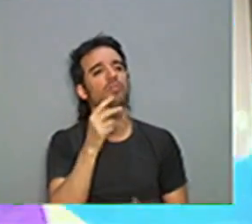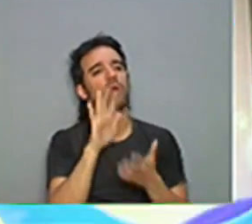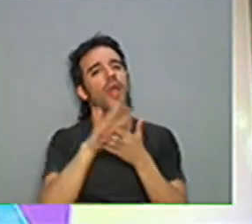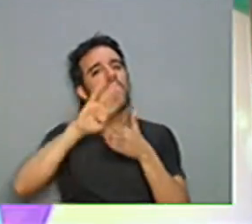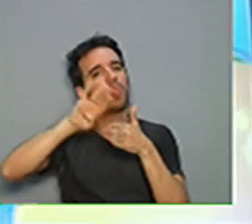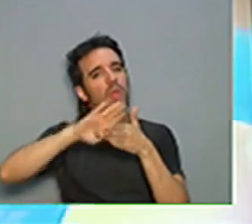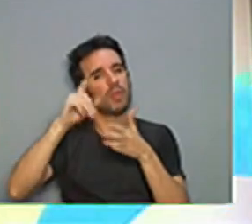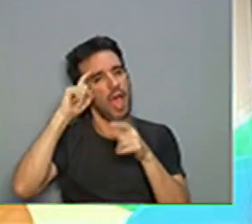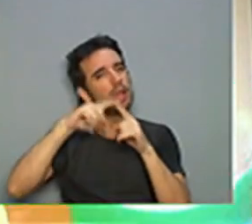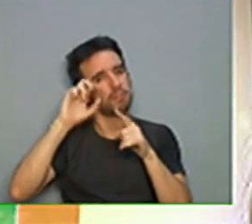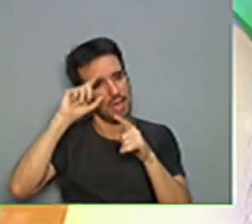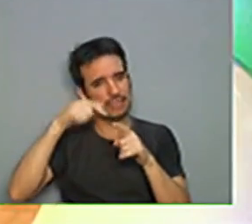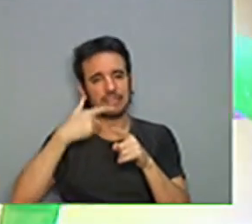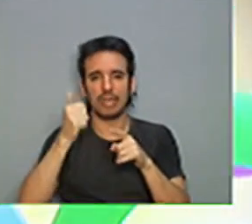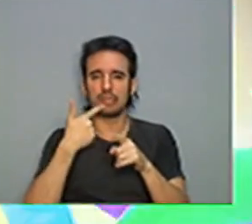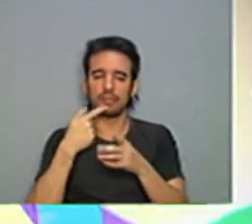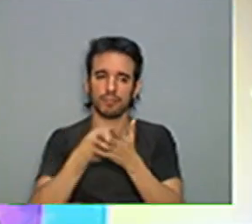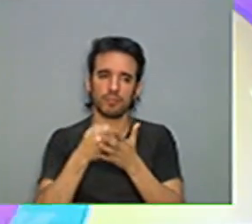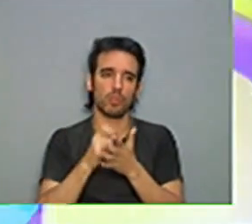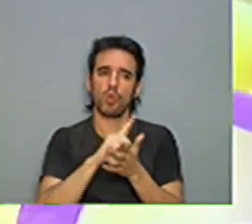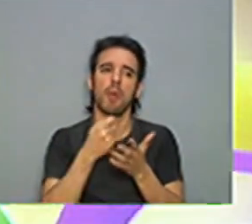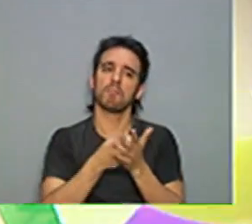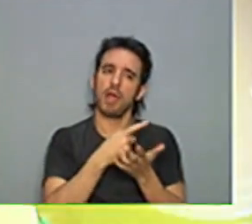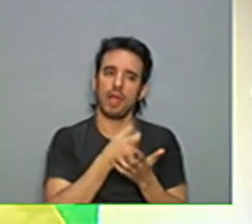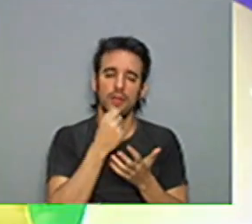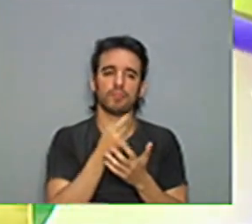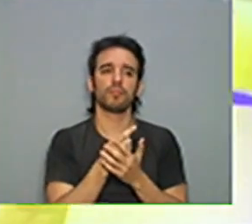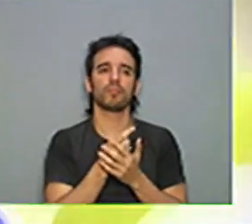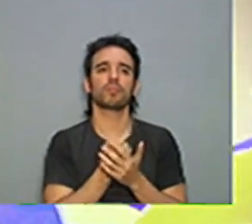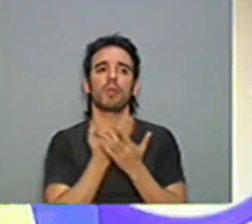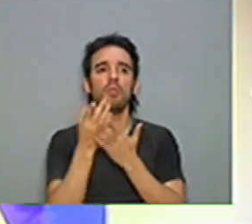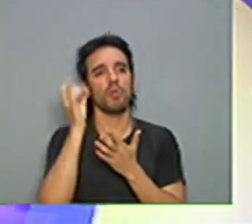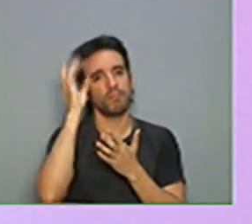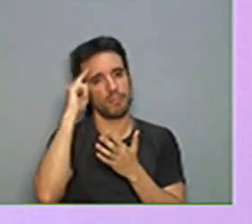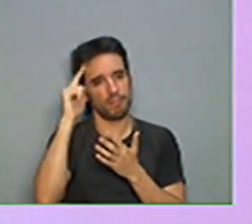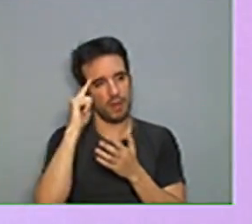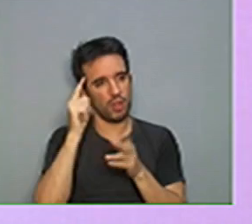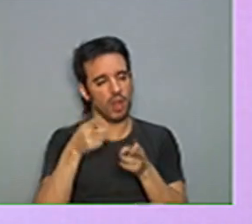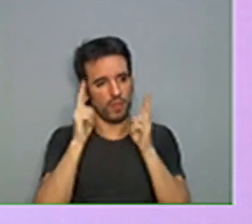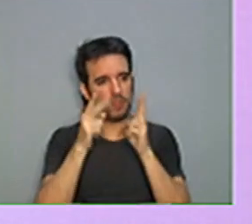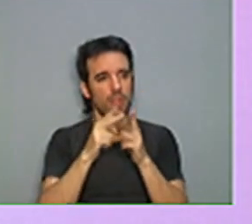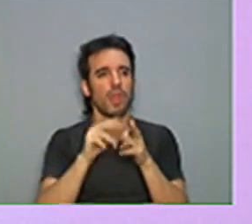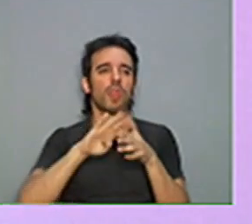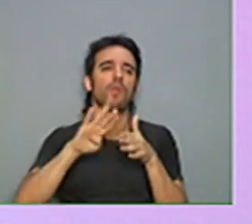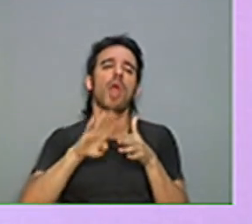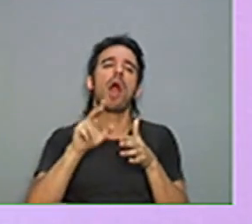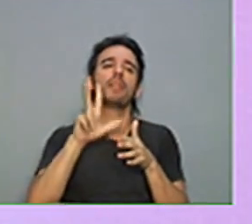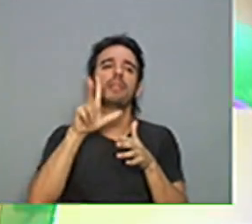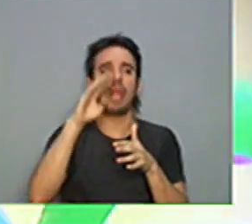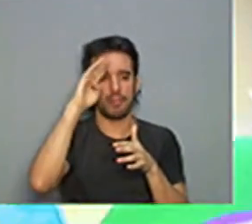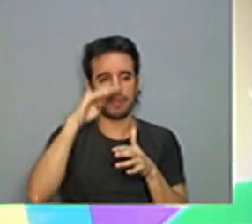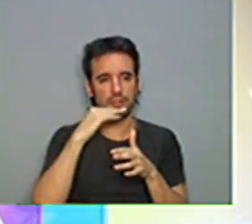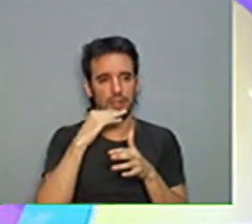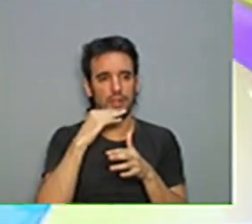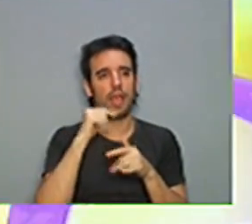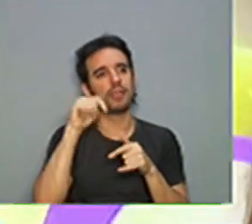famosas expensas, que él le decía que no las pague, que finalmente le pidió perdón al consorcio. Que debía 3 meses, ¿no? Debía 3 meses, pero está en